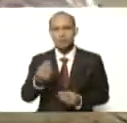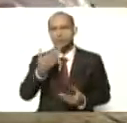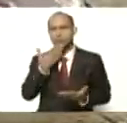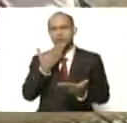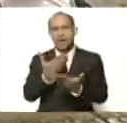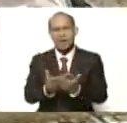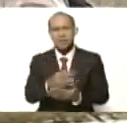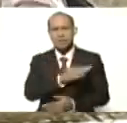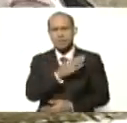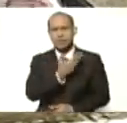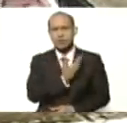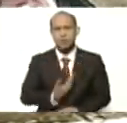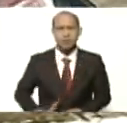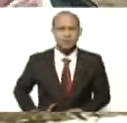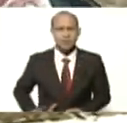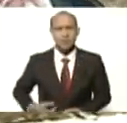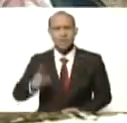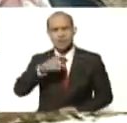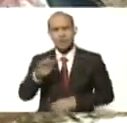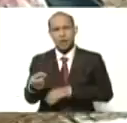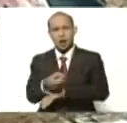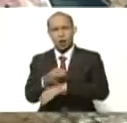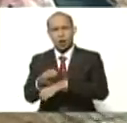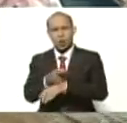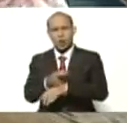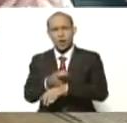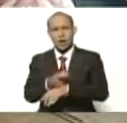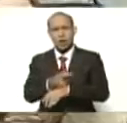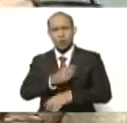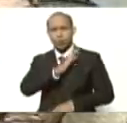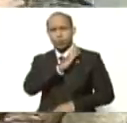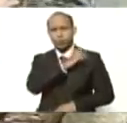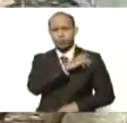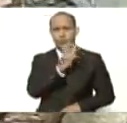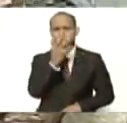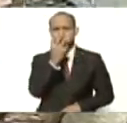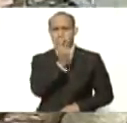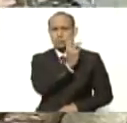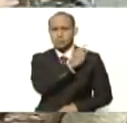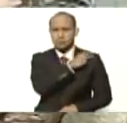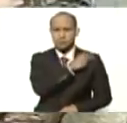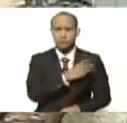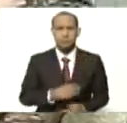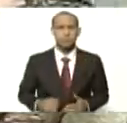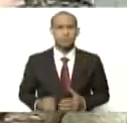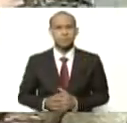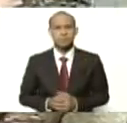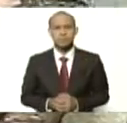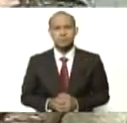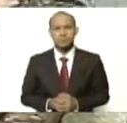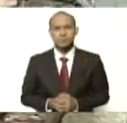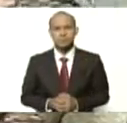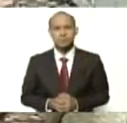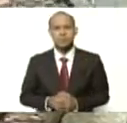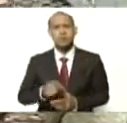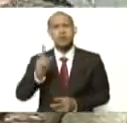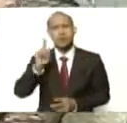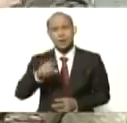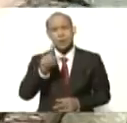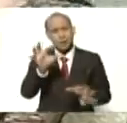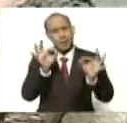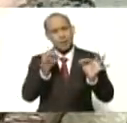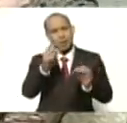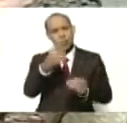presidente a nuestro gobernador general jefe jorge luís garcía carneiro pero especialmente usted